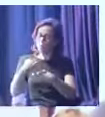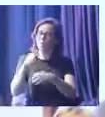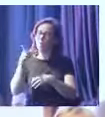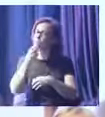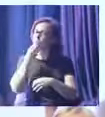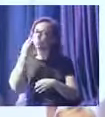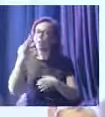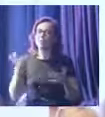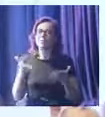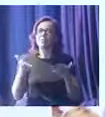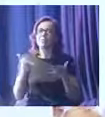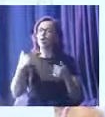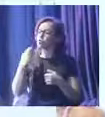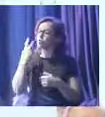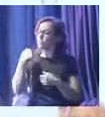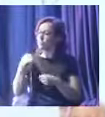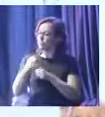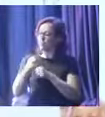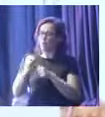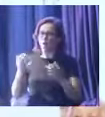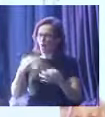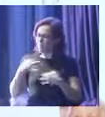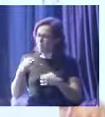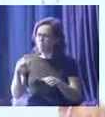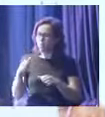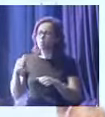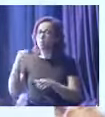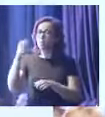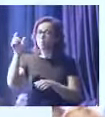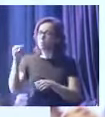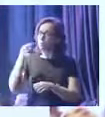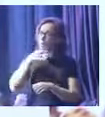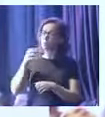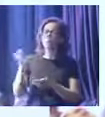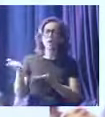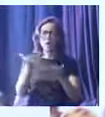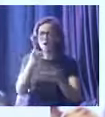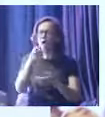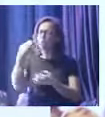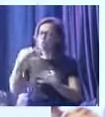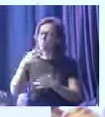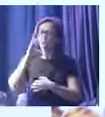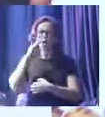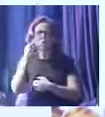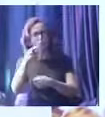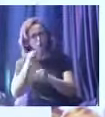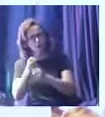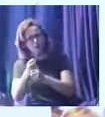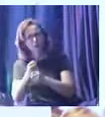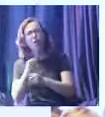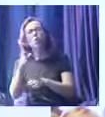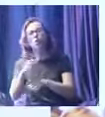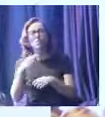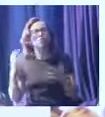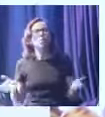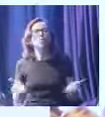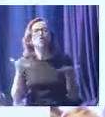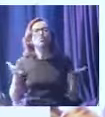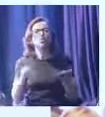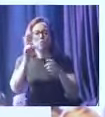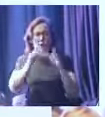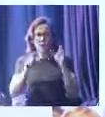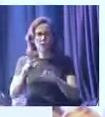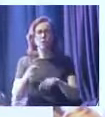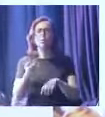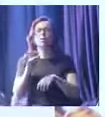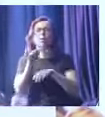No hay nada que motive más a las personas que le demos un lugar, que le demos un lugar en la fila, que le